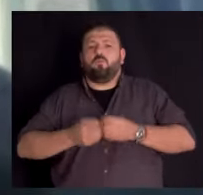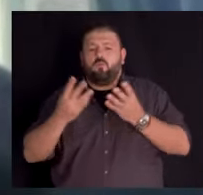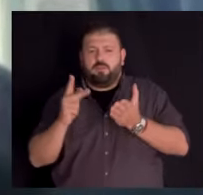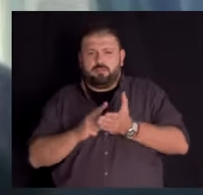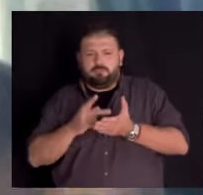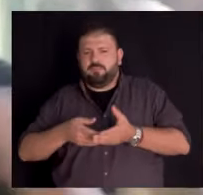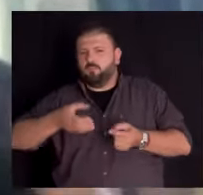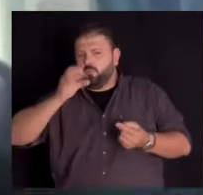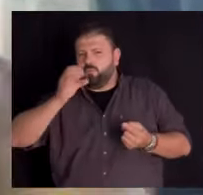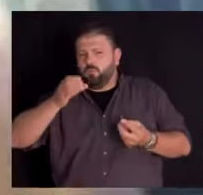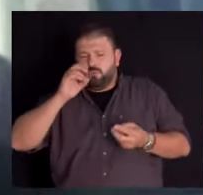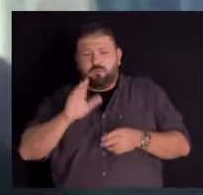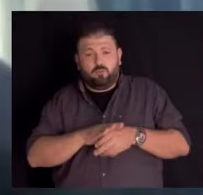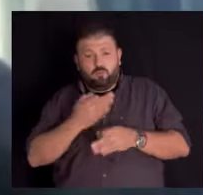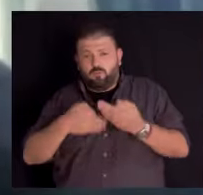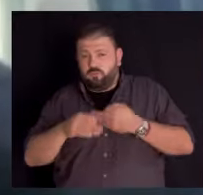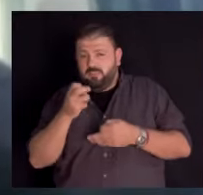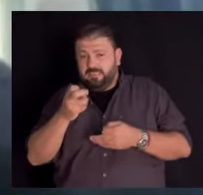necesario. Y bueno,